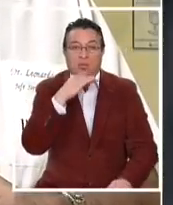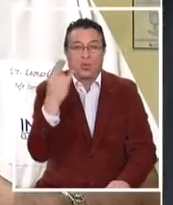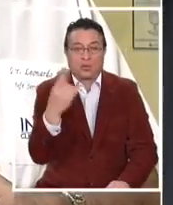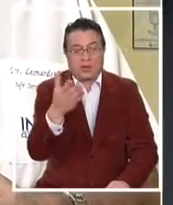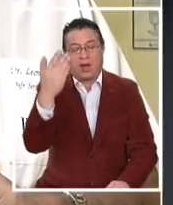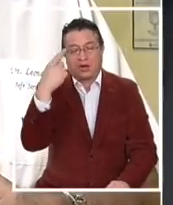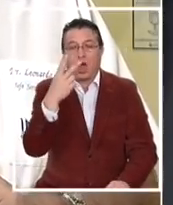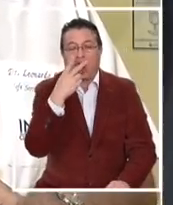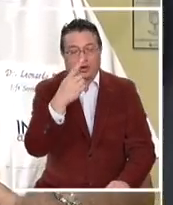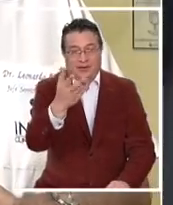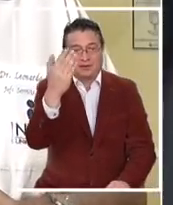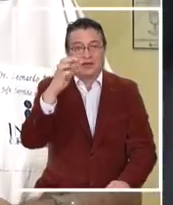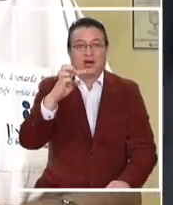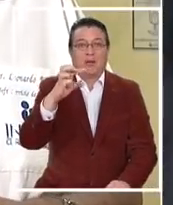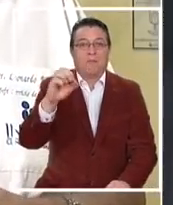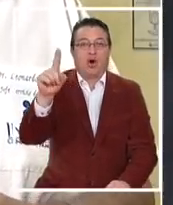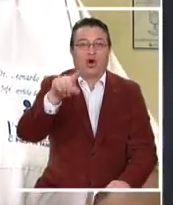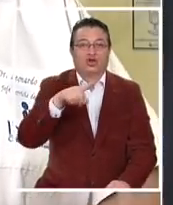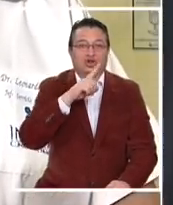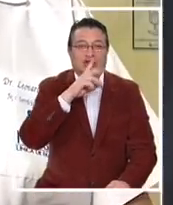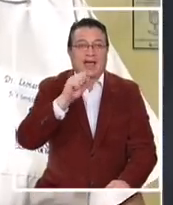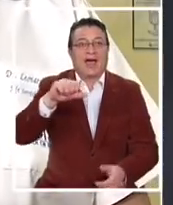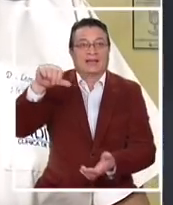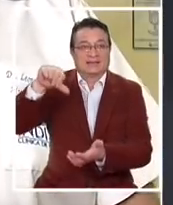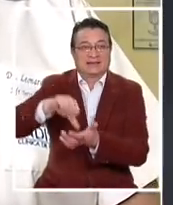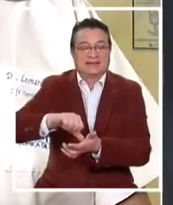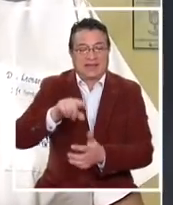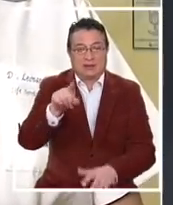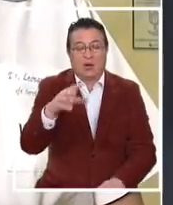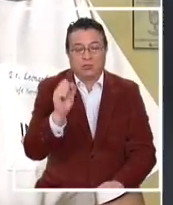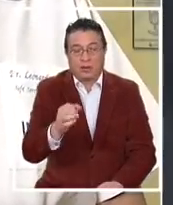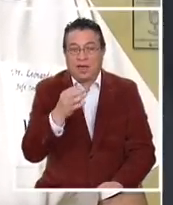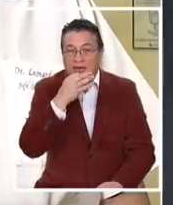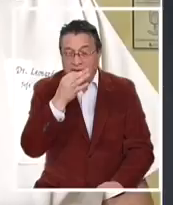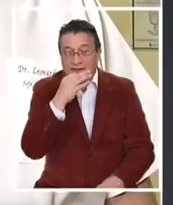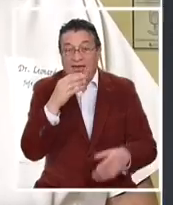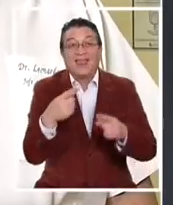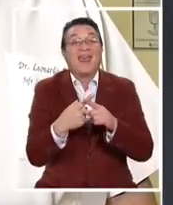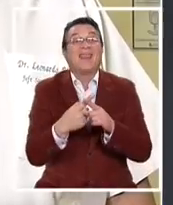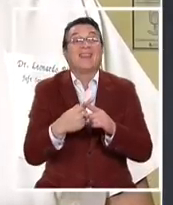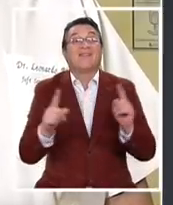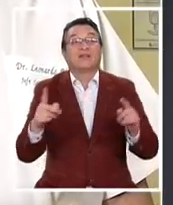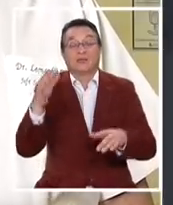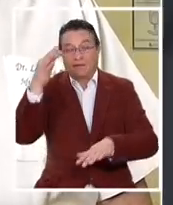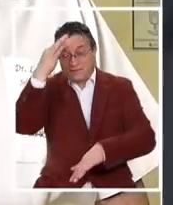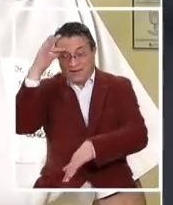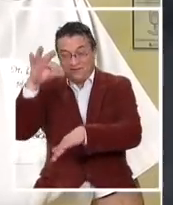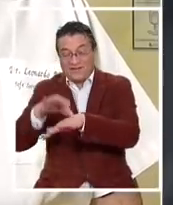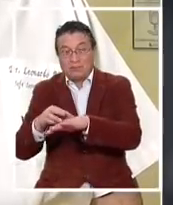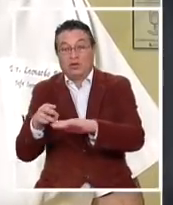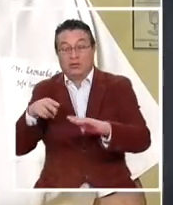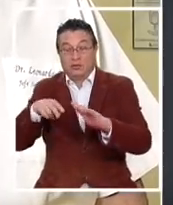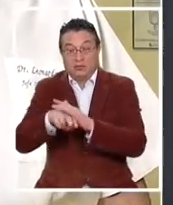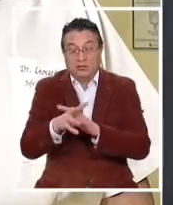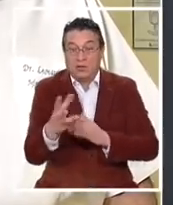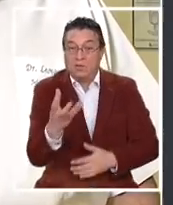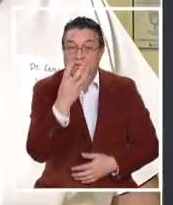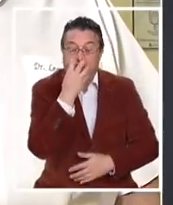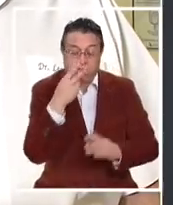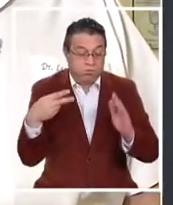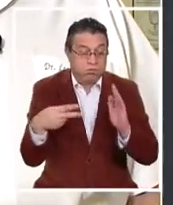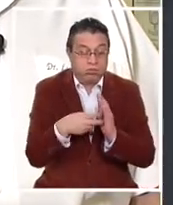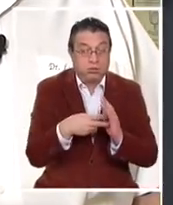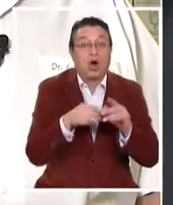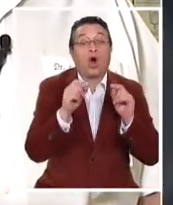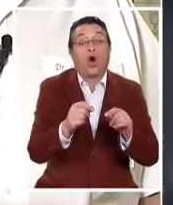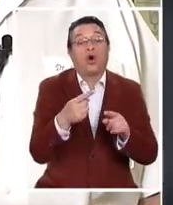en la posta central, y por lo tanto, ¿usted nos puede narrar la diferencia entre un enfermo que hay que intubar en estas condiciones